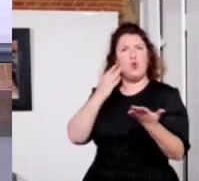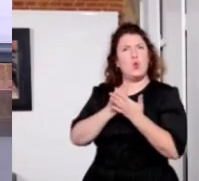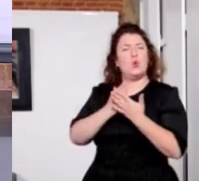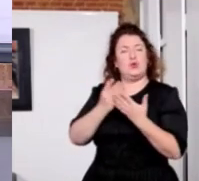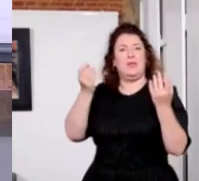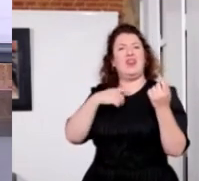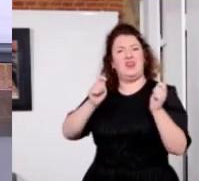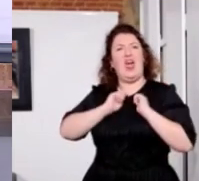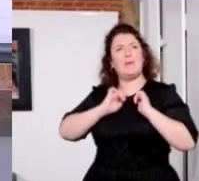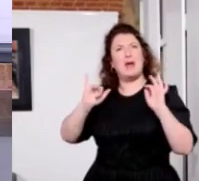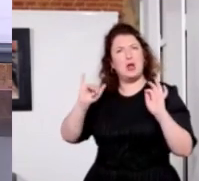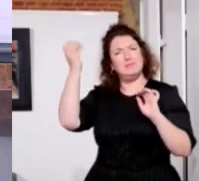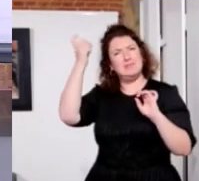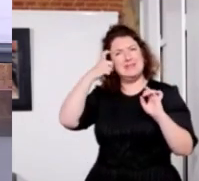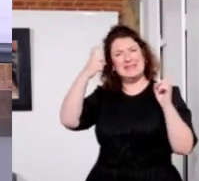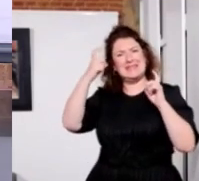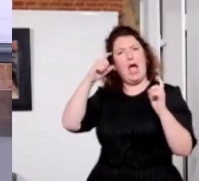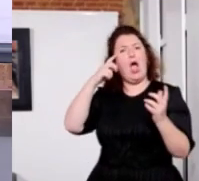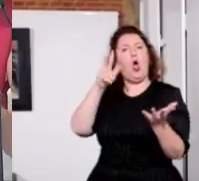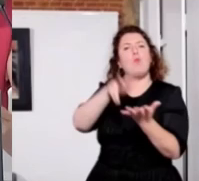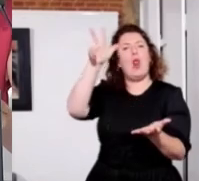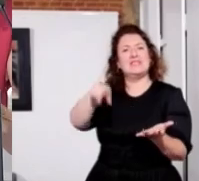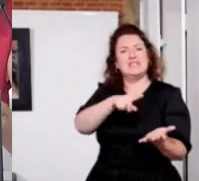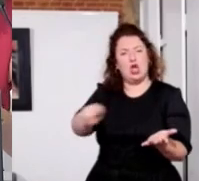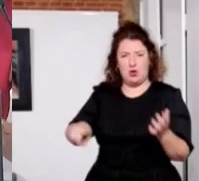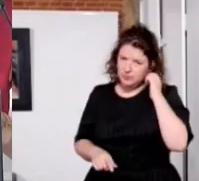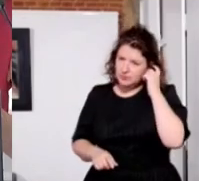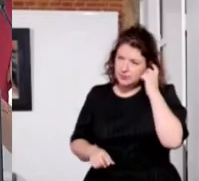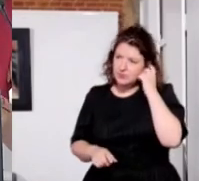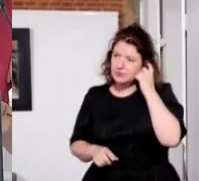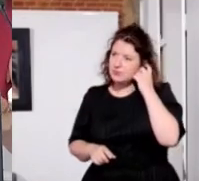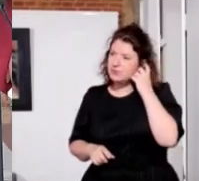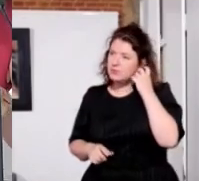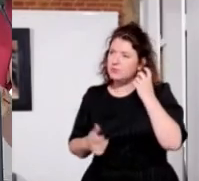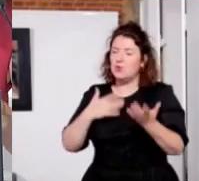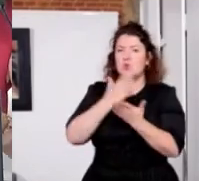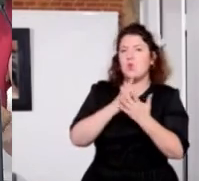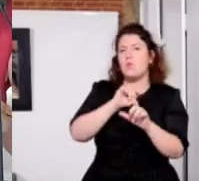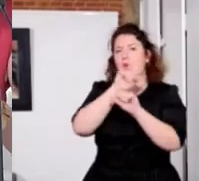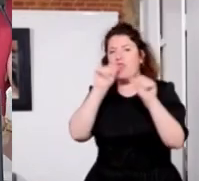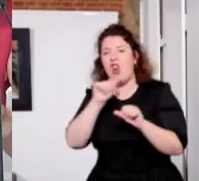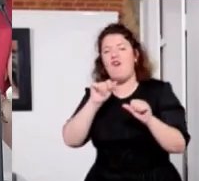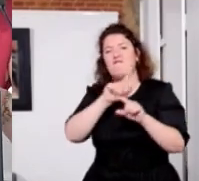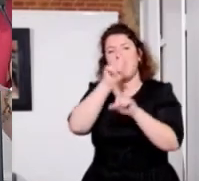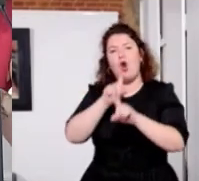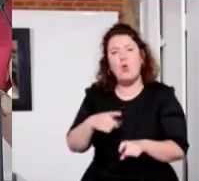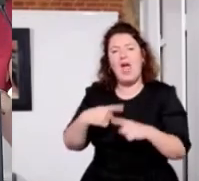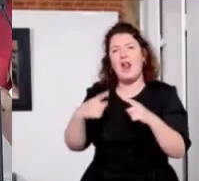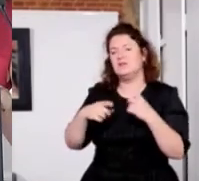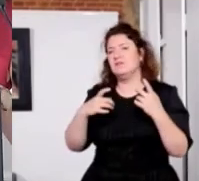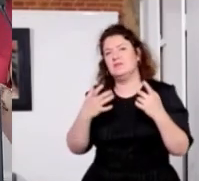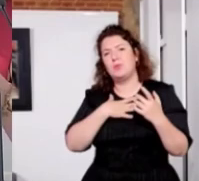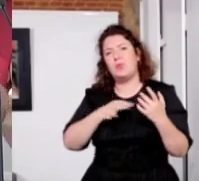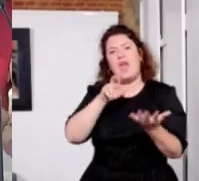también si se ha planteado el que estén homologados, ¿no? Que sean cursos homologados, todos los modelos, los formularios que se